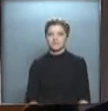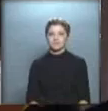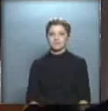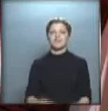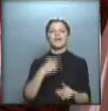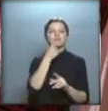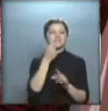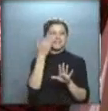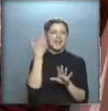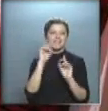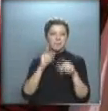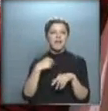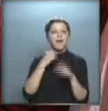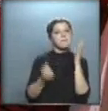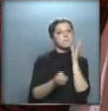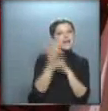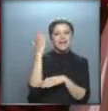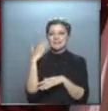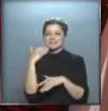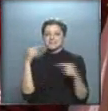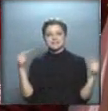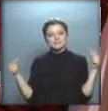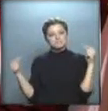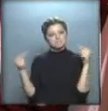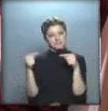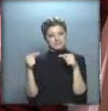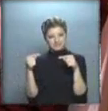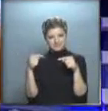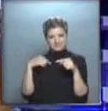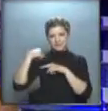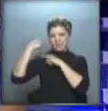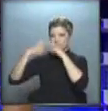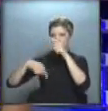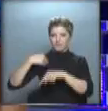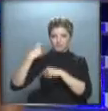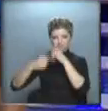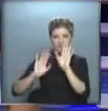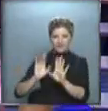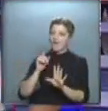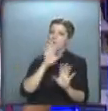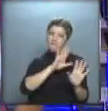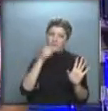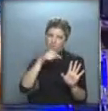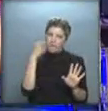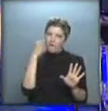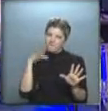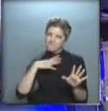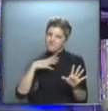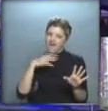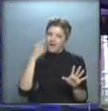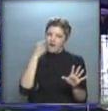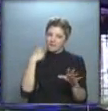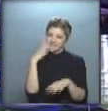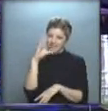y la tarde, la rivalidad entre la mañana y la tarde prevalece, aunque se haya recambio de alumnos. Eso porque digamos. No conocés lo de la noche. Yo quisiera saber los de la